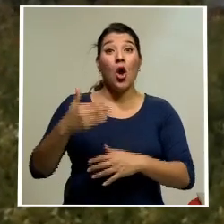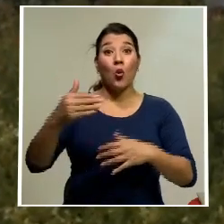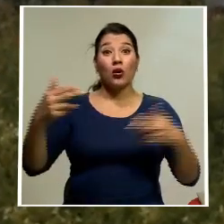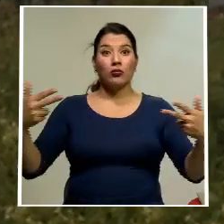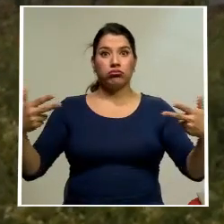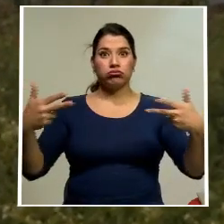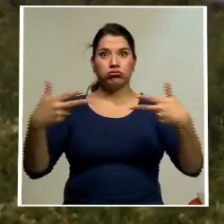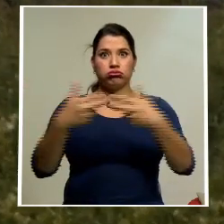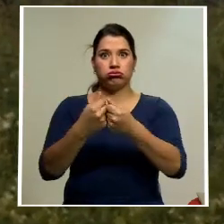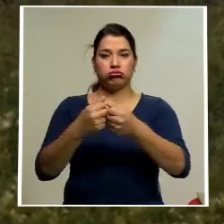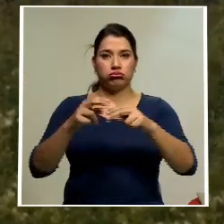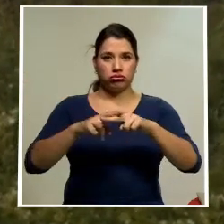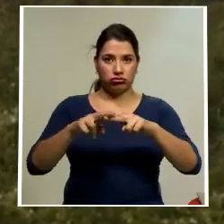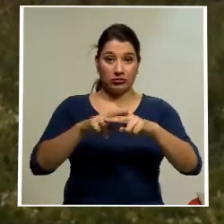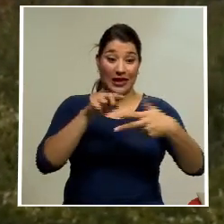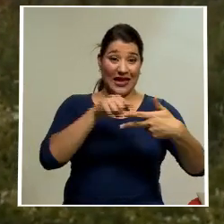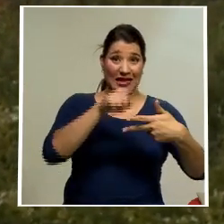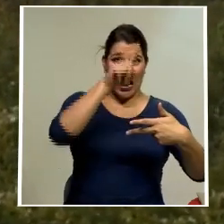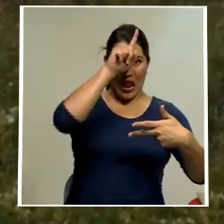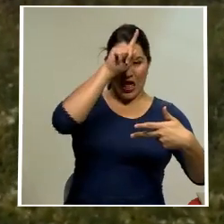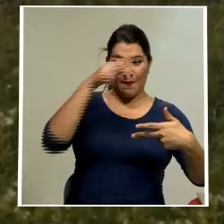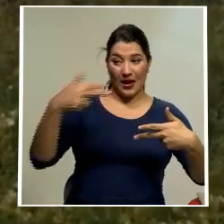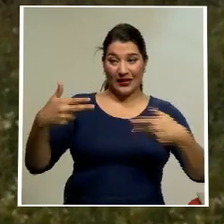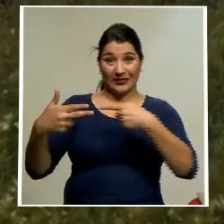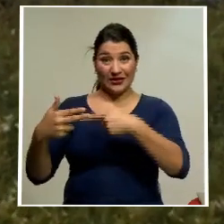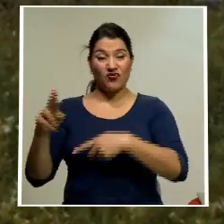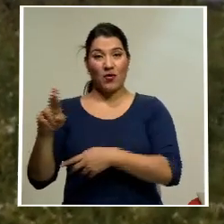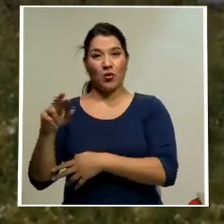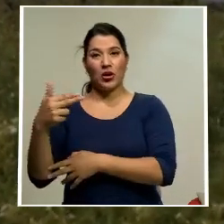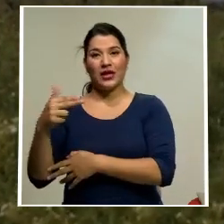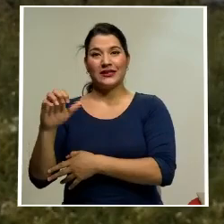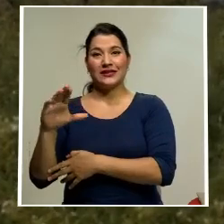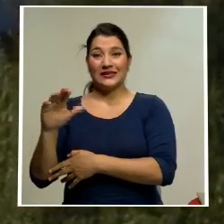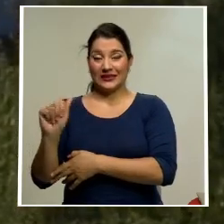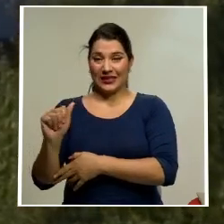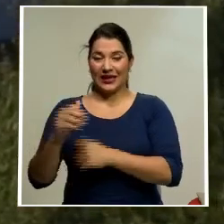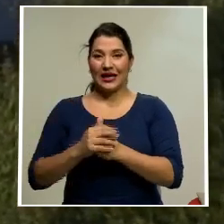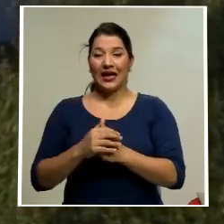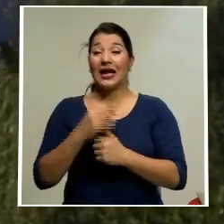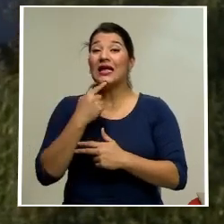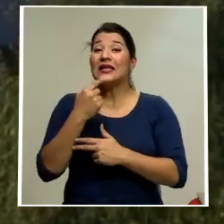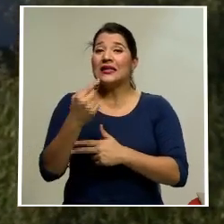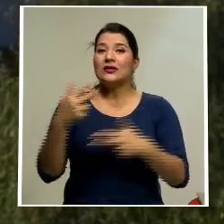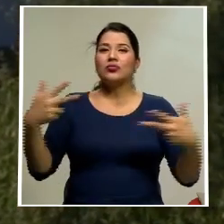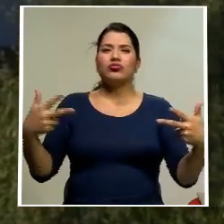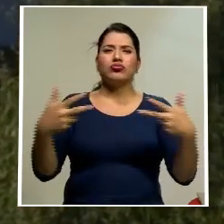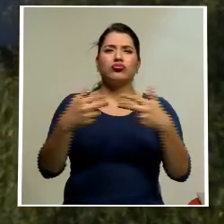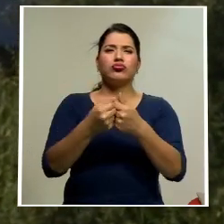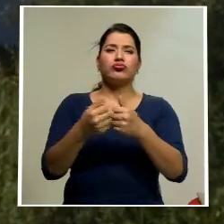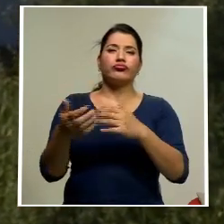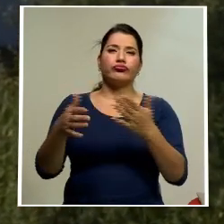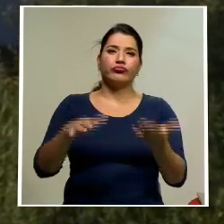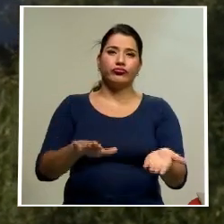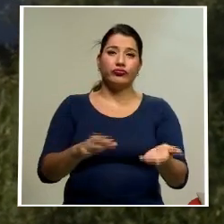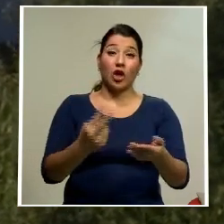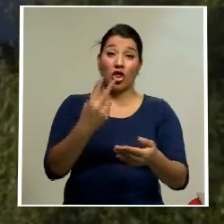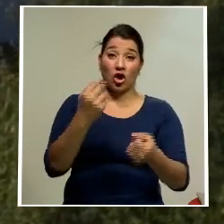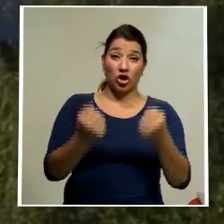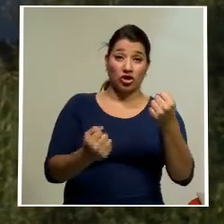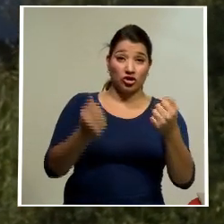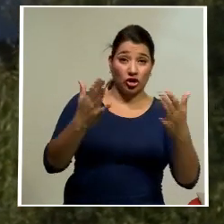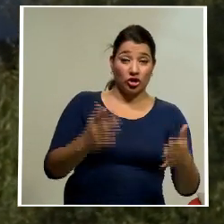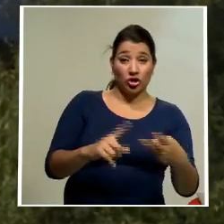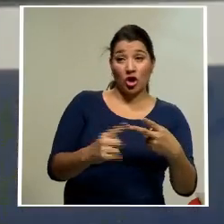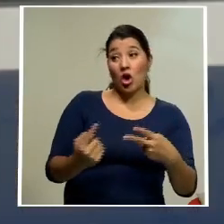chocaron 2 trenes, uno alemán y uno checo. Según los equipos de rescate, entre las víctimas figuran los conductores de los 2 trenes y